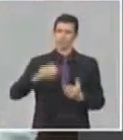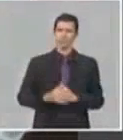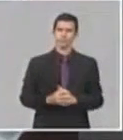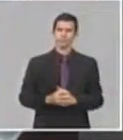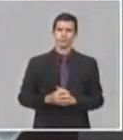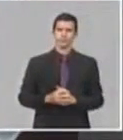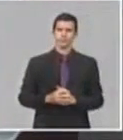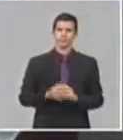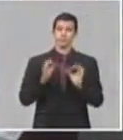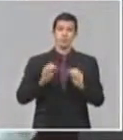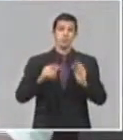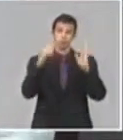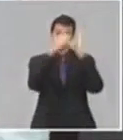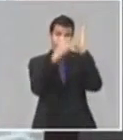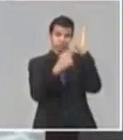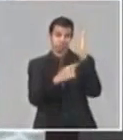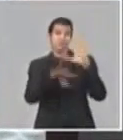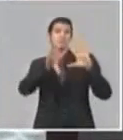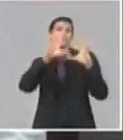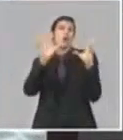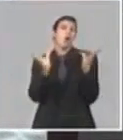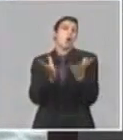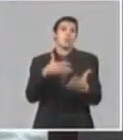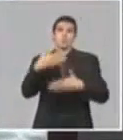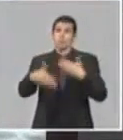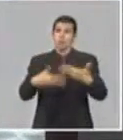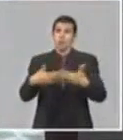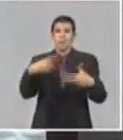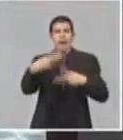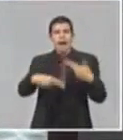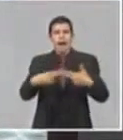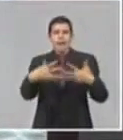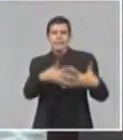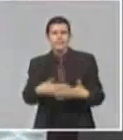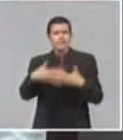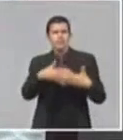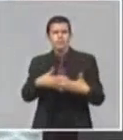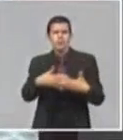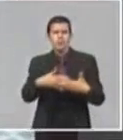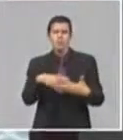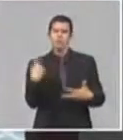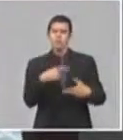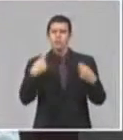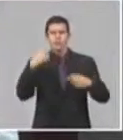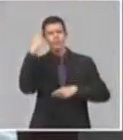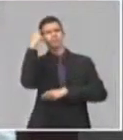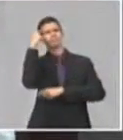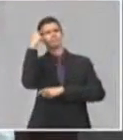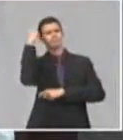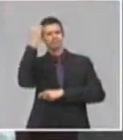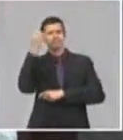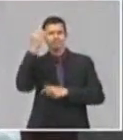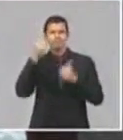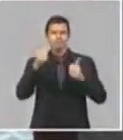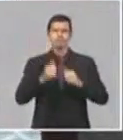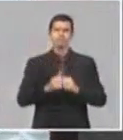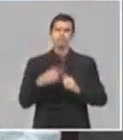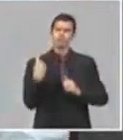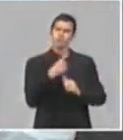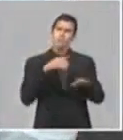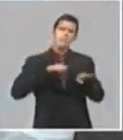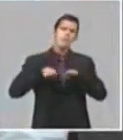estrategia enemigo está demostrando ser atacados por varios frentes y dictarán del todo de flancos